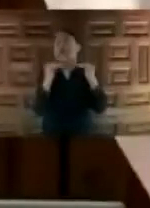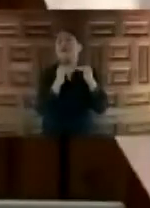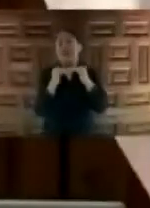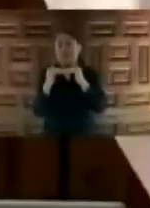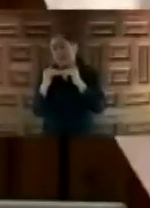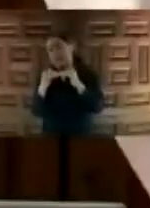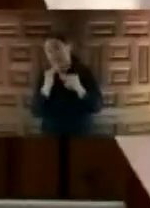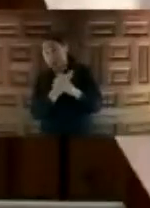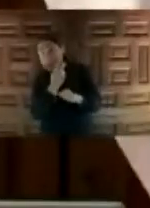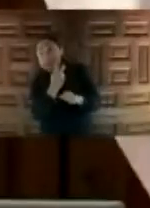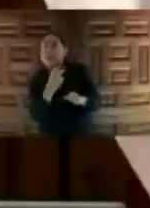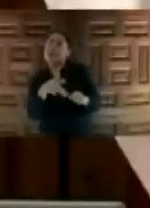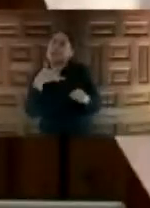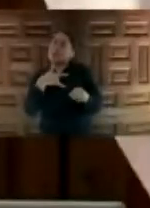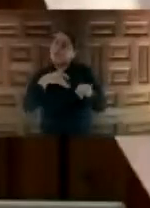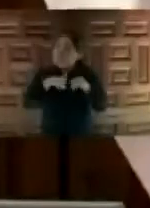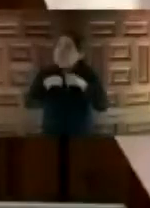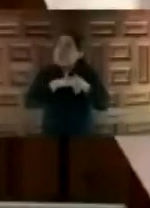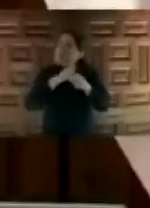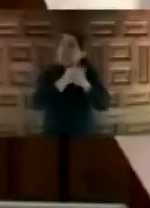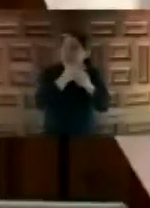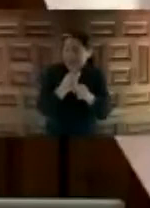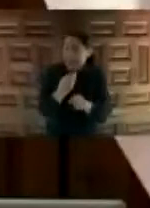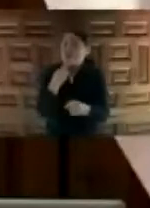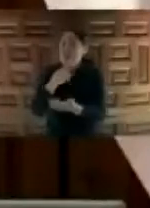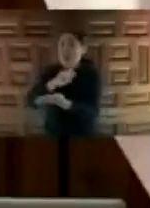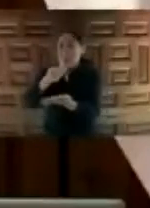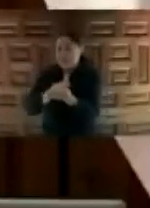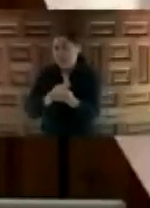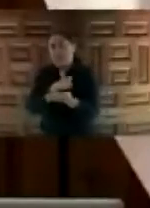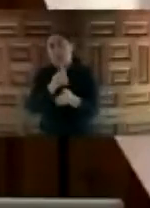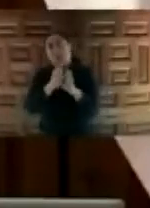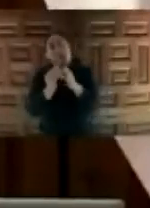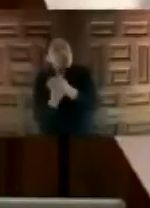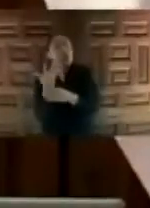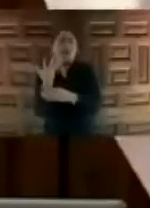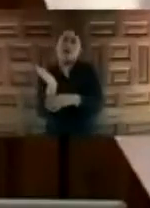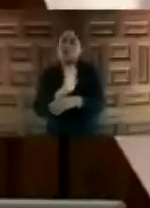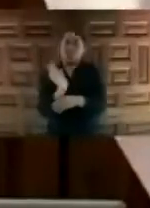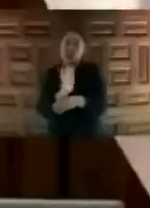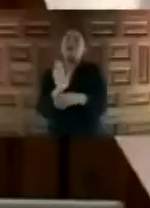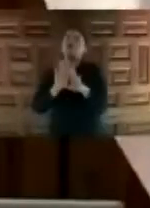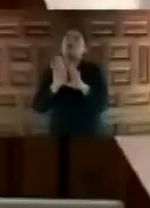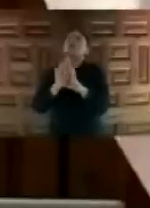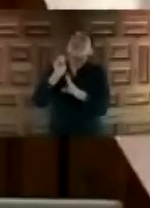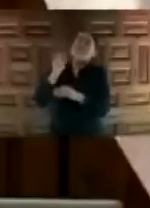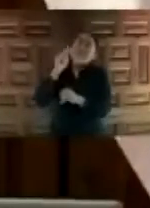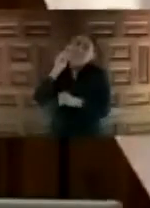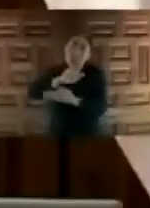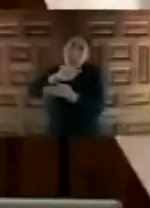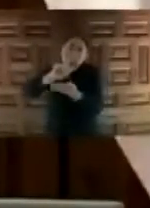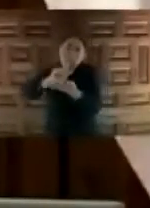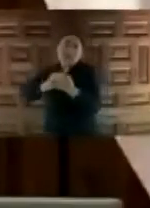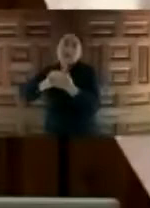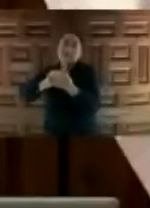un reto muy importante en la implementación de la ley. No es nuevo, ya se ha dicho, el asunto de reconocer la educación en general